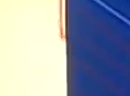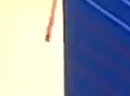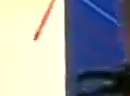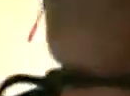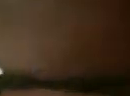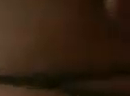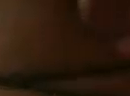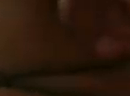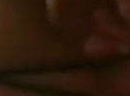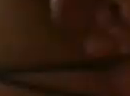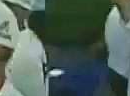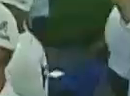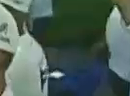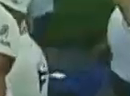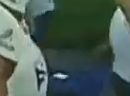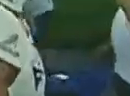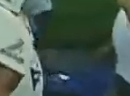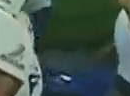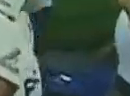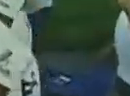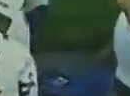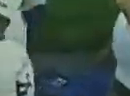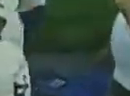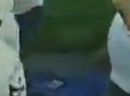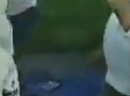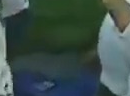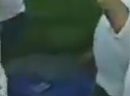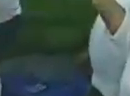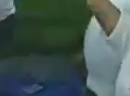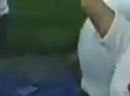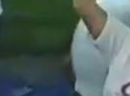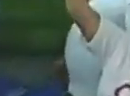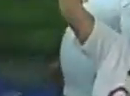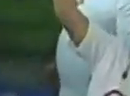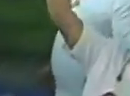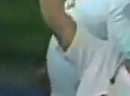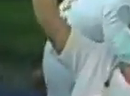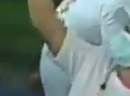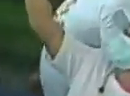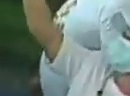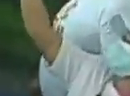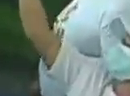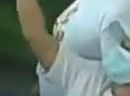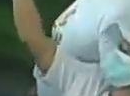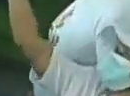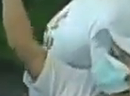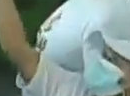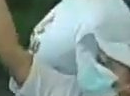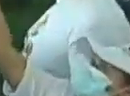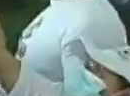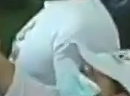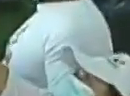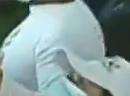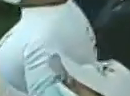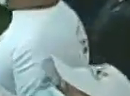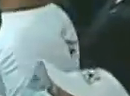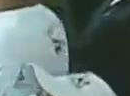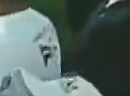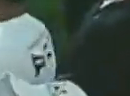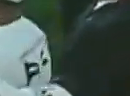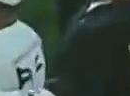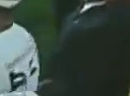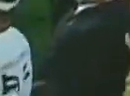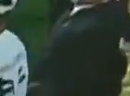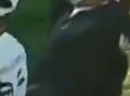Somos dueños, somos conciencia, somos sueños de Nicolás. Venezuela, vamos para adelante de las manos de